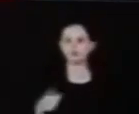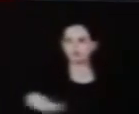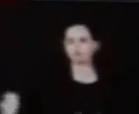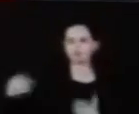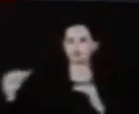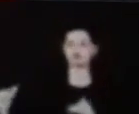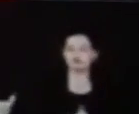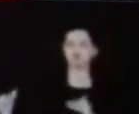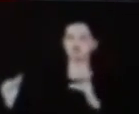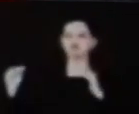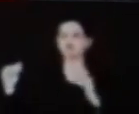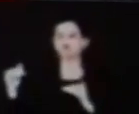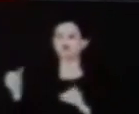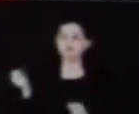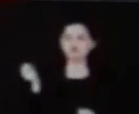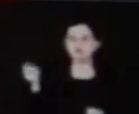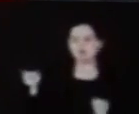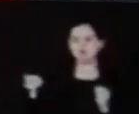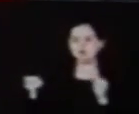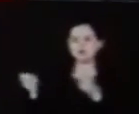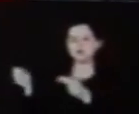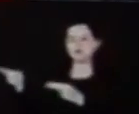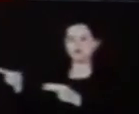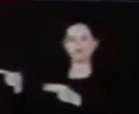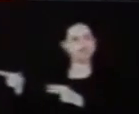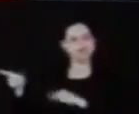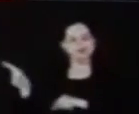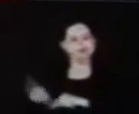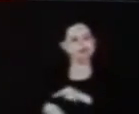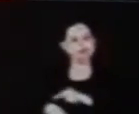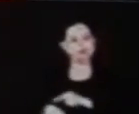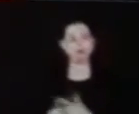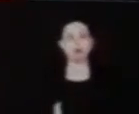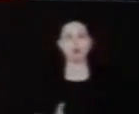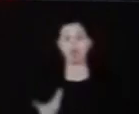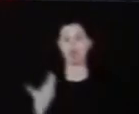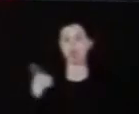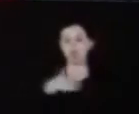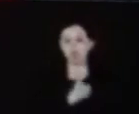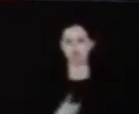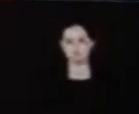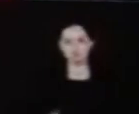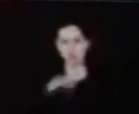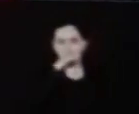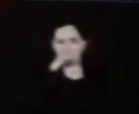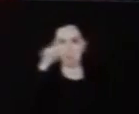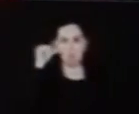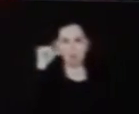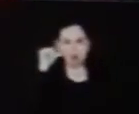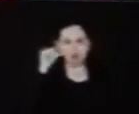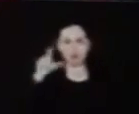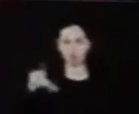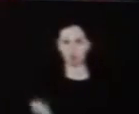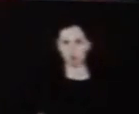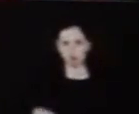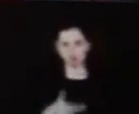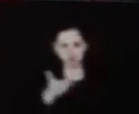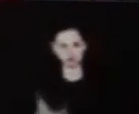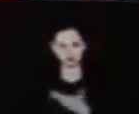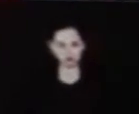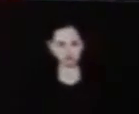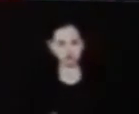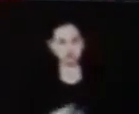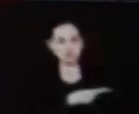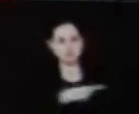la alta burocracia. Juárez decía que los funcionarios debían aprender